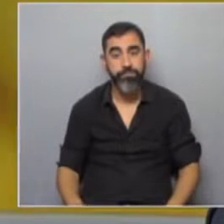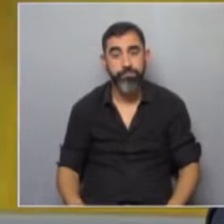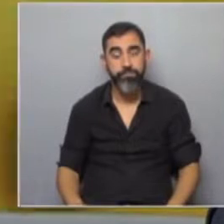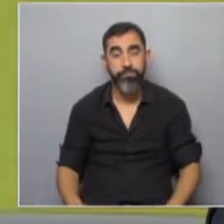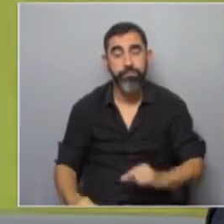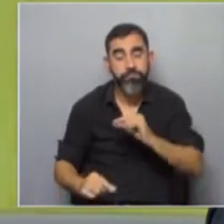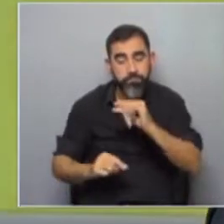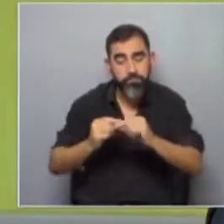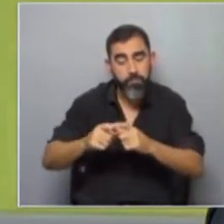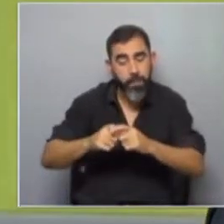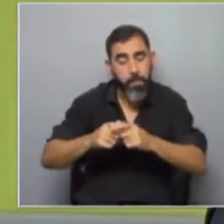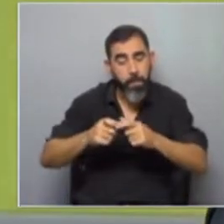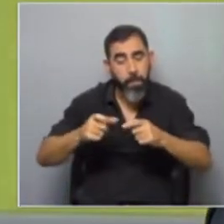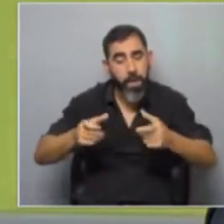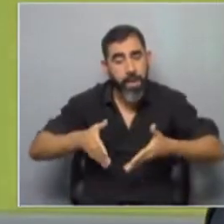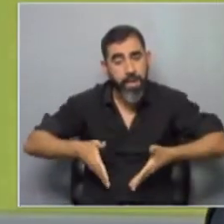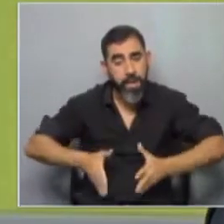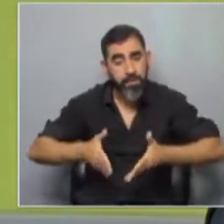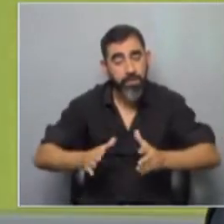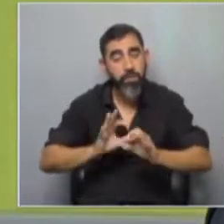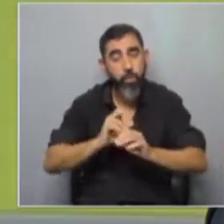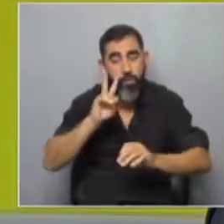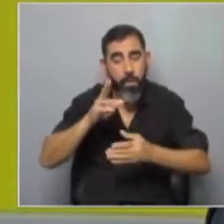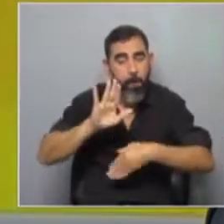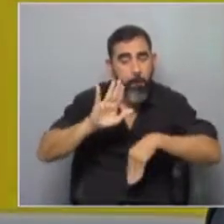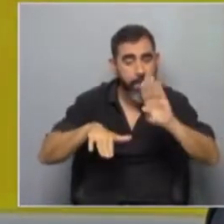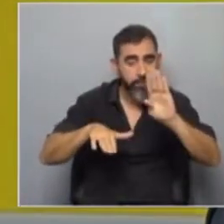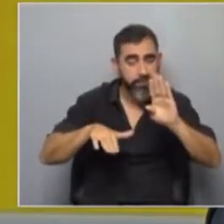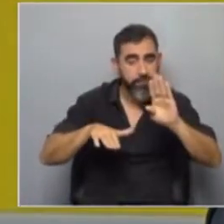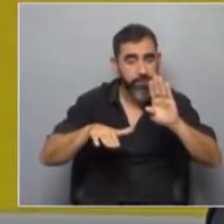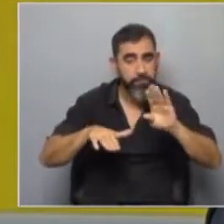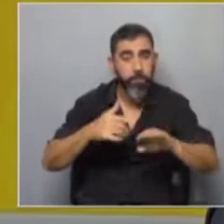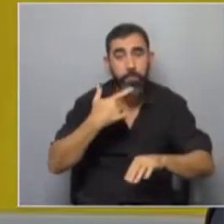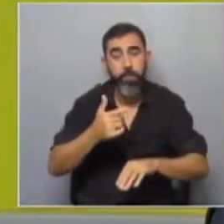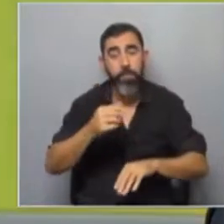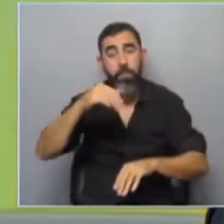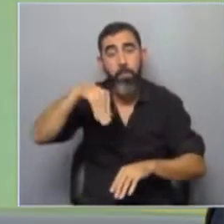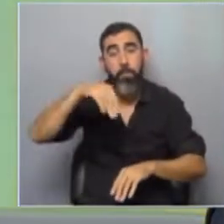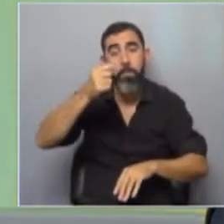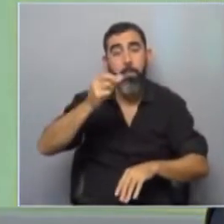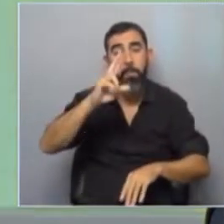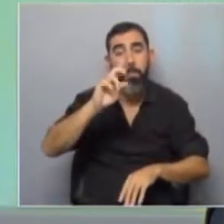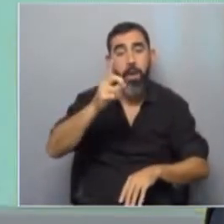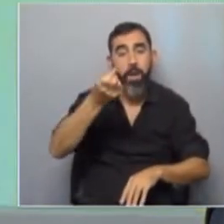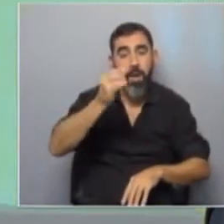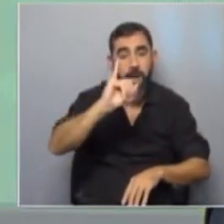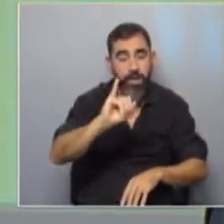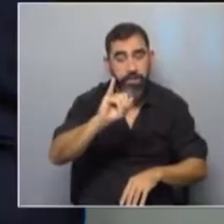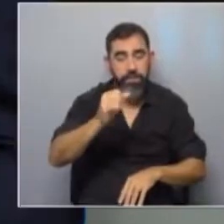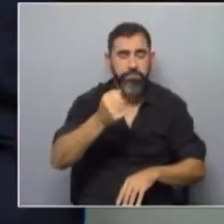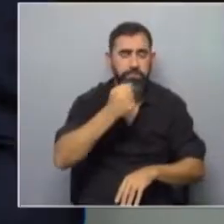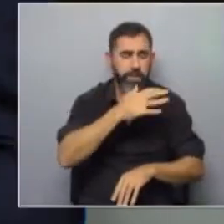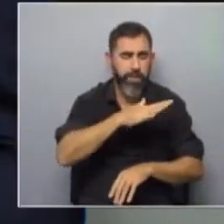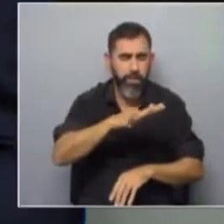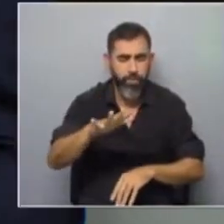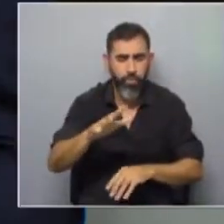creo que en mi caso, creo que la situación fue al revés. Fue especies que pensamos que no íbamos a ver, que en realidad en el momento